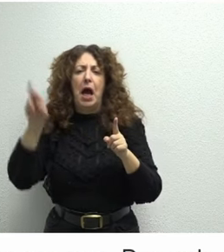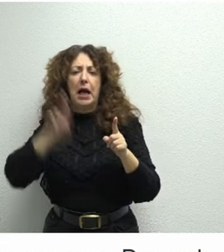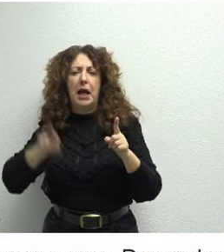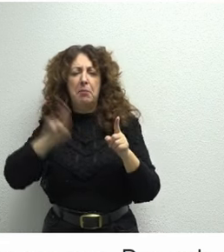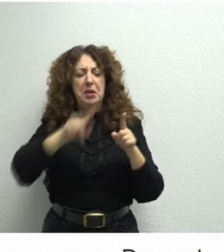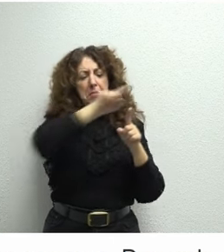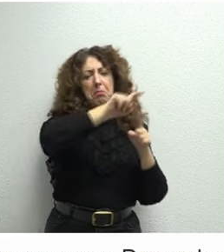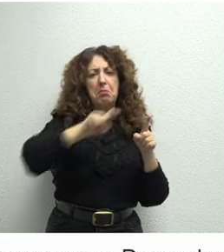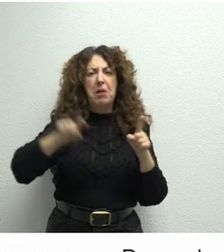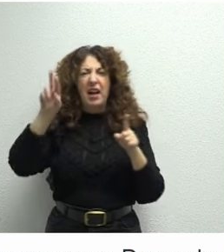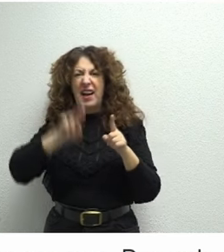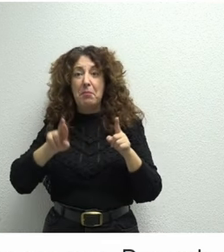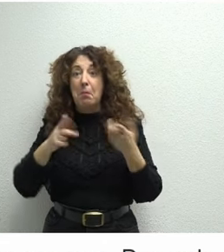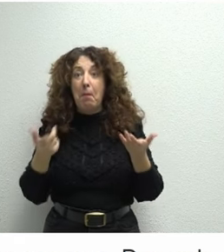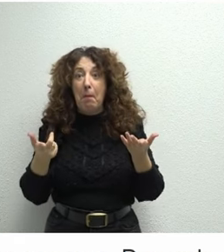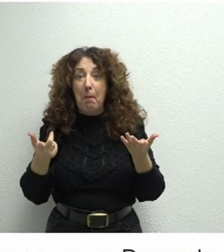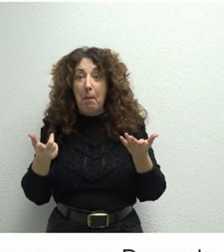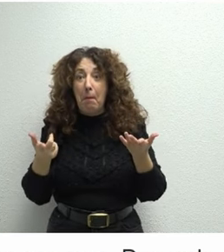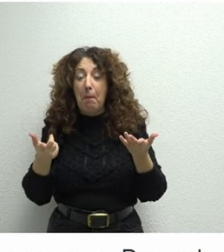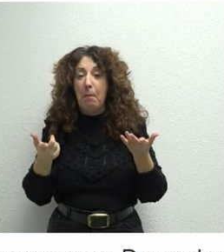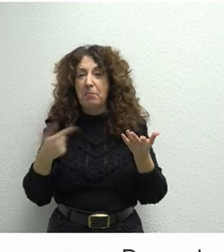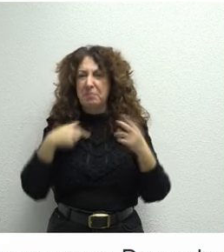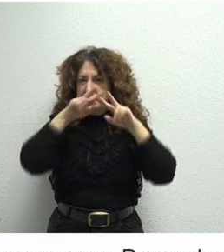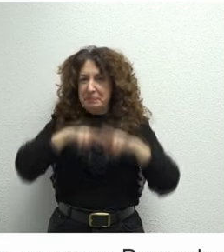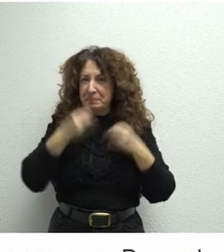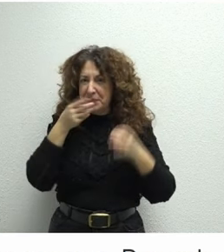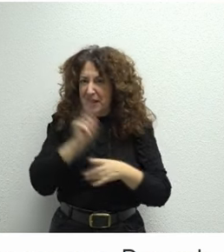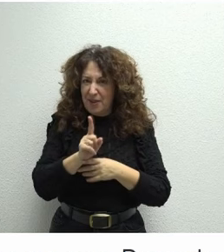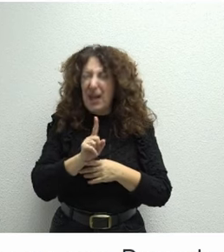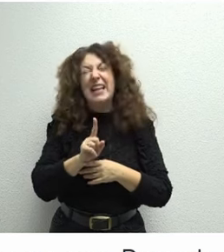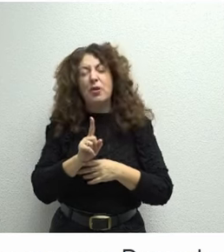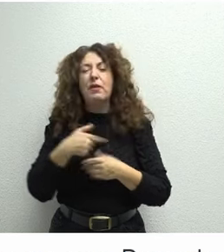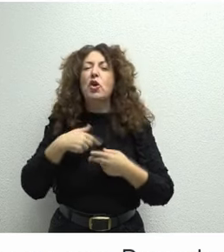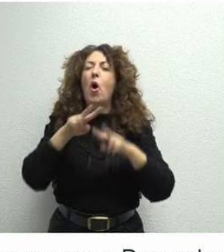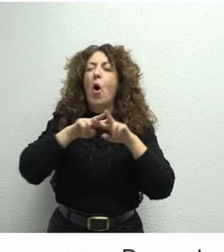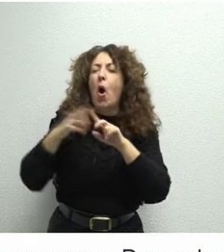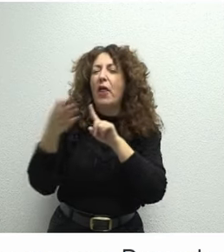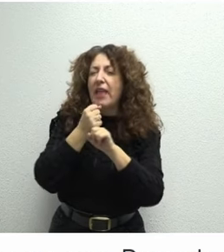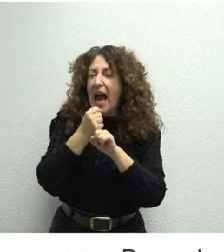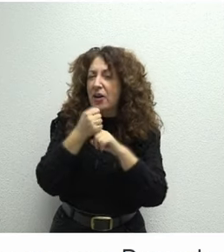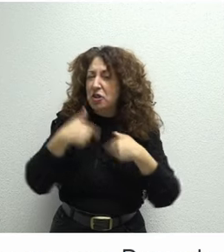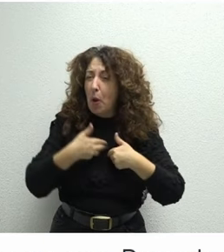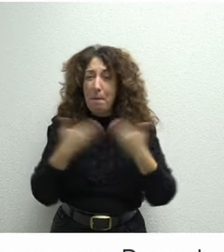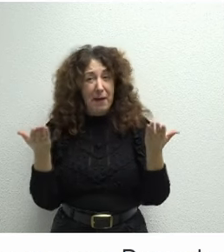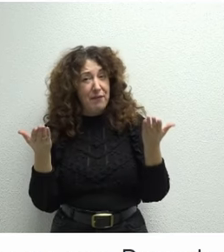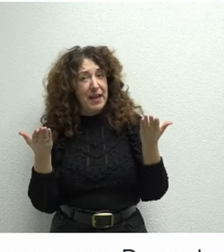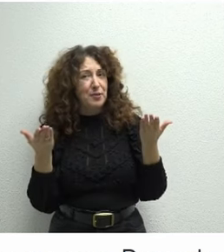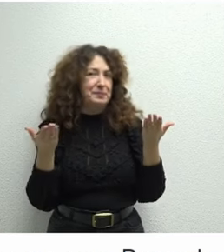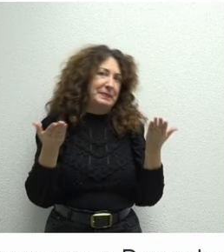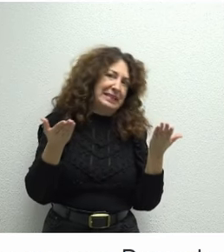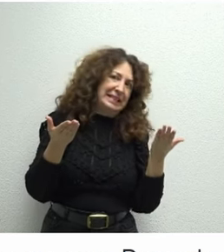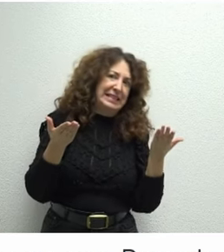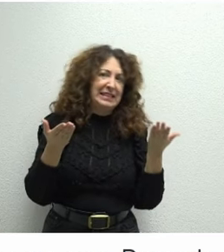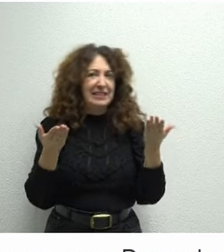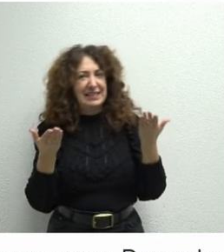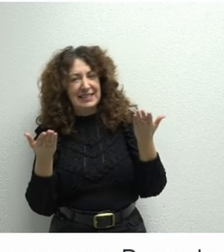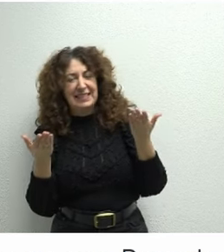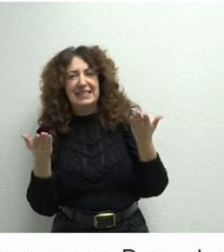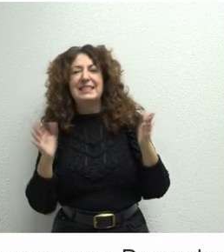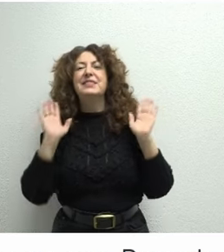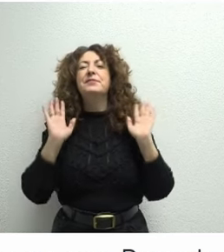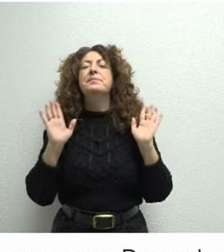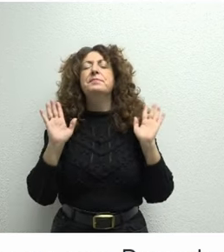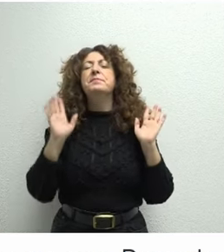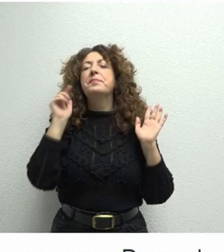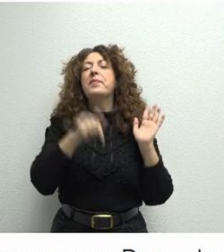Yo no me fío en los diagnósticos me fío relativamente pero no me parece no me parece que por ejemplo aquí